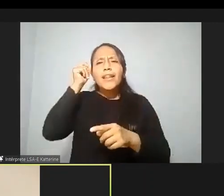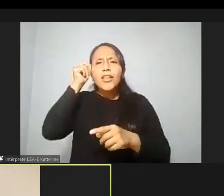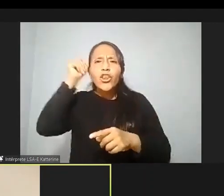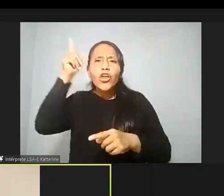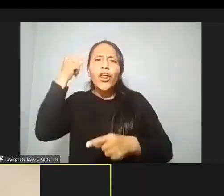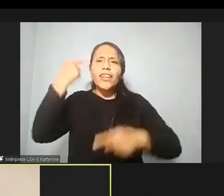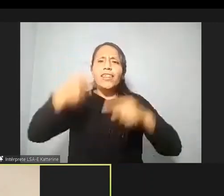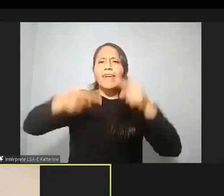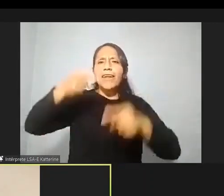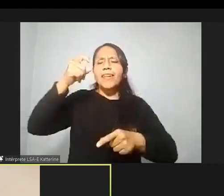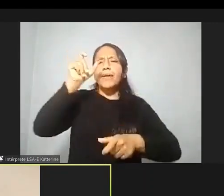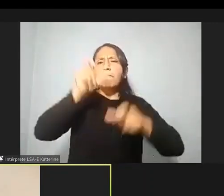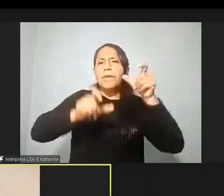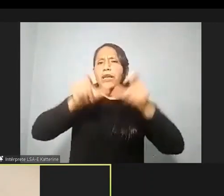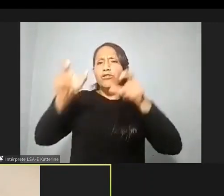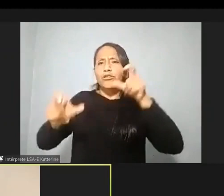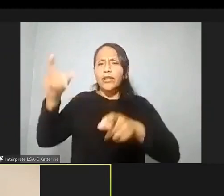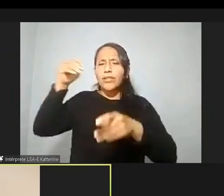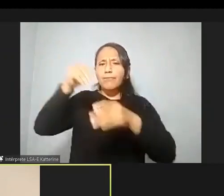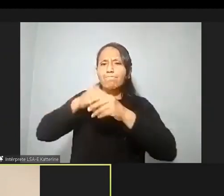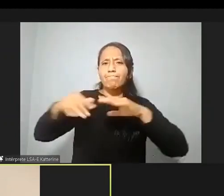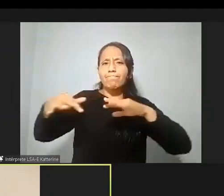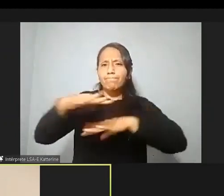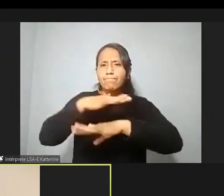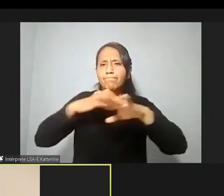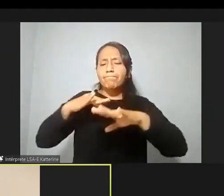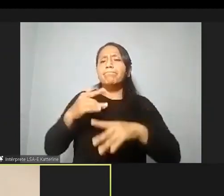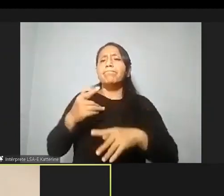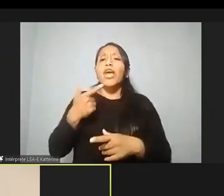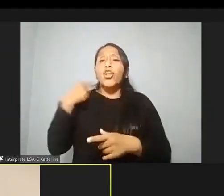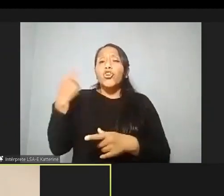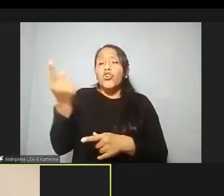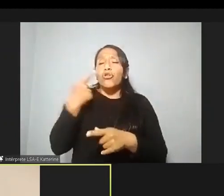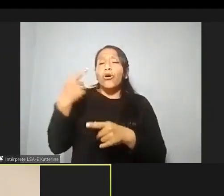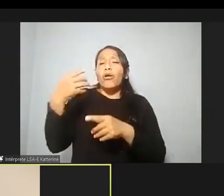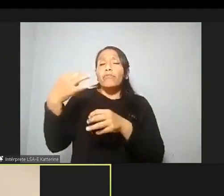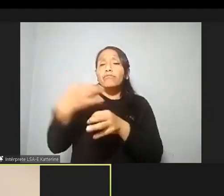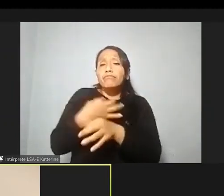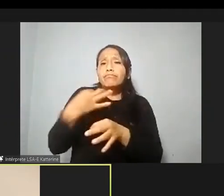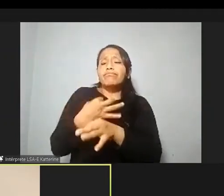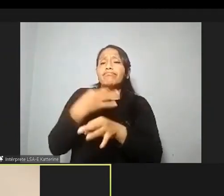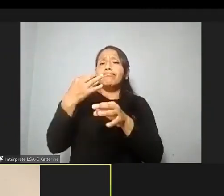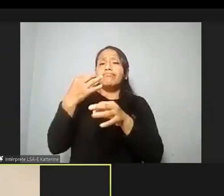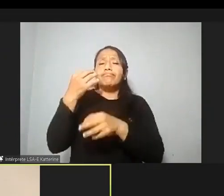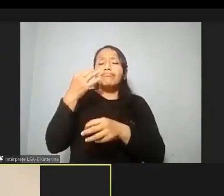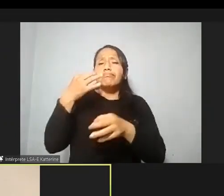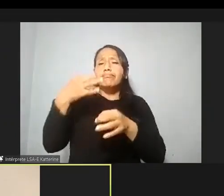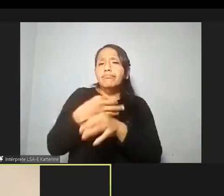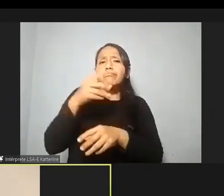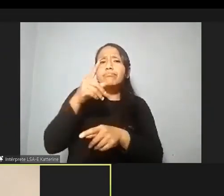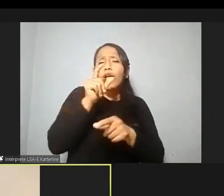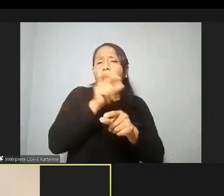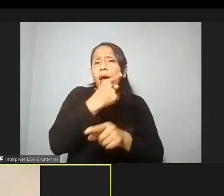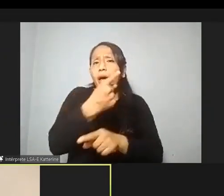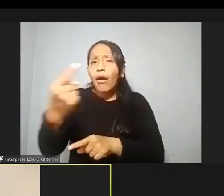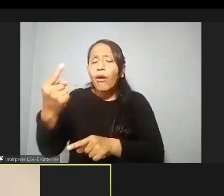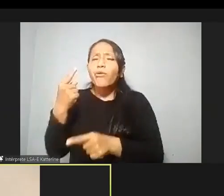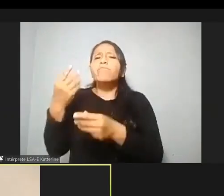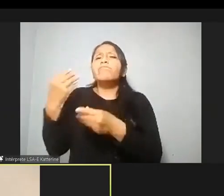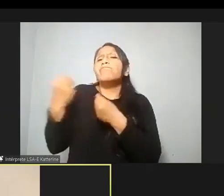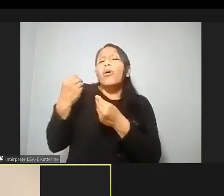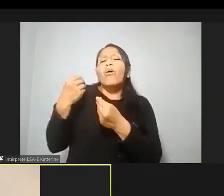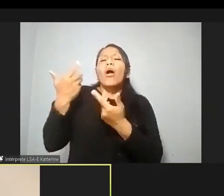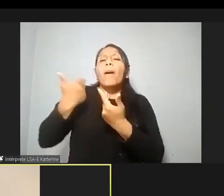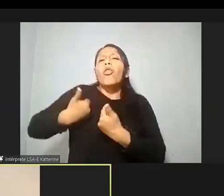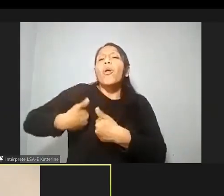actores. Nos criamos siendo educados, educadas, educades, desde una pedagogía de la